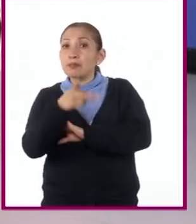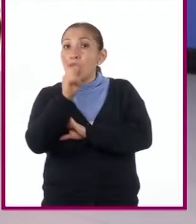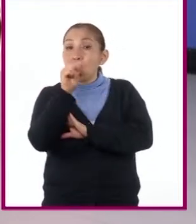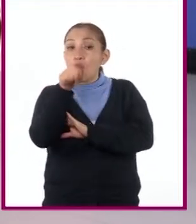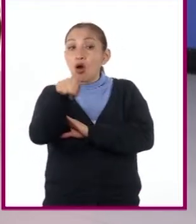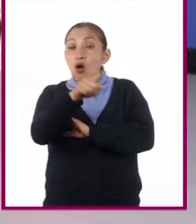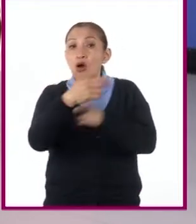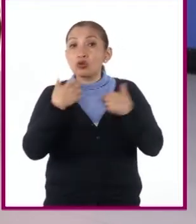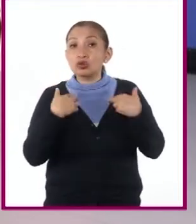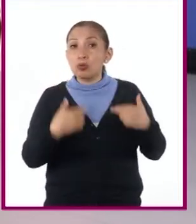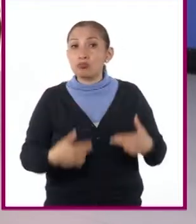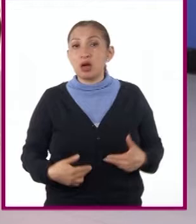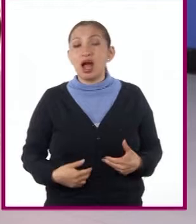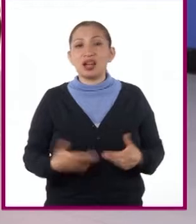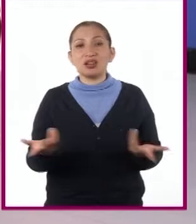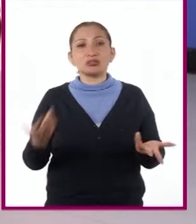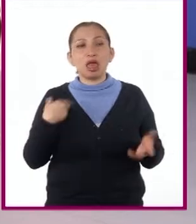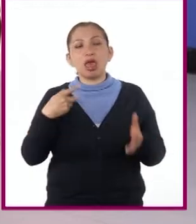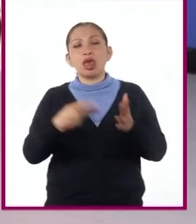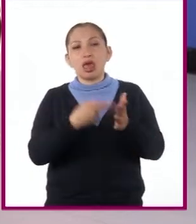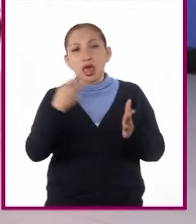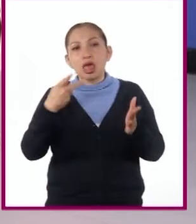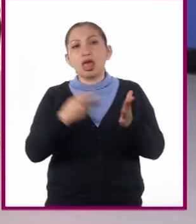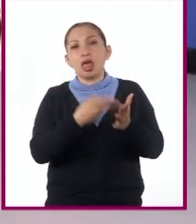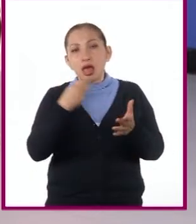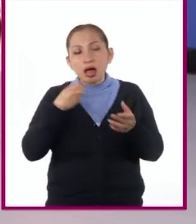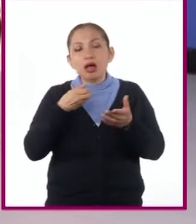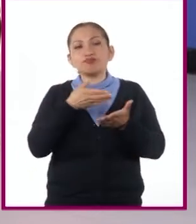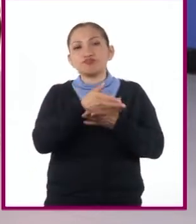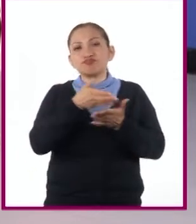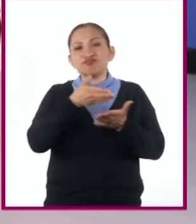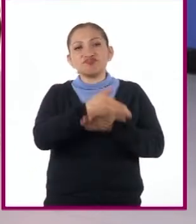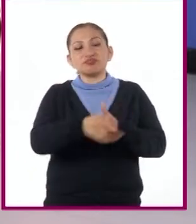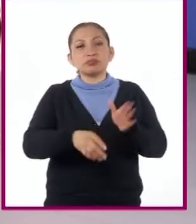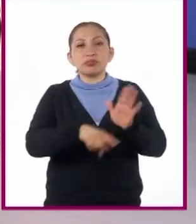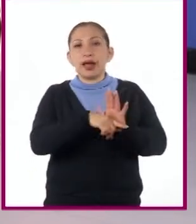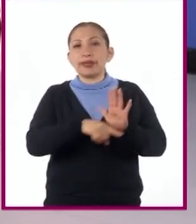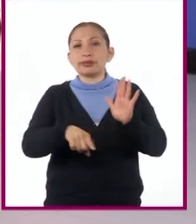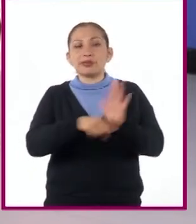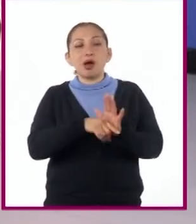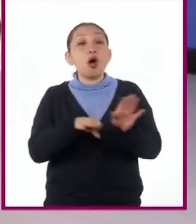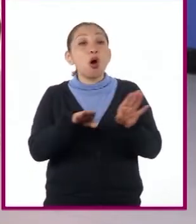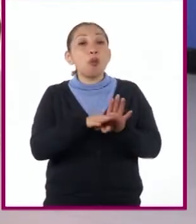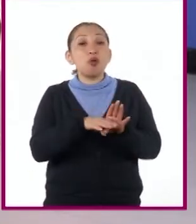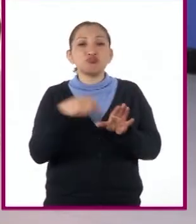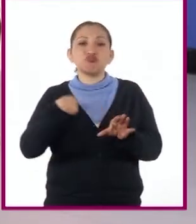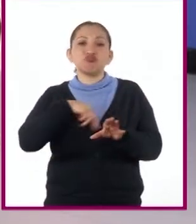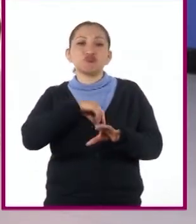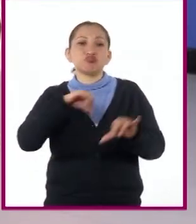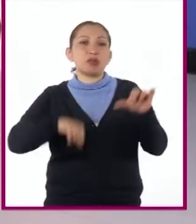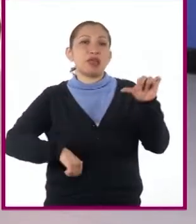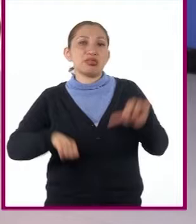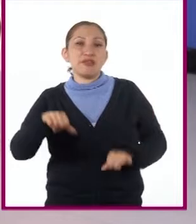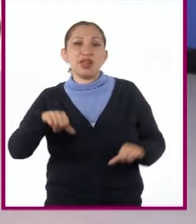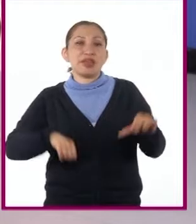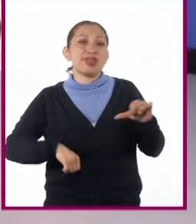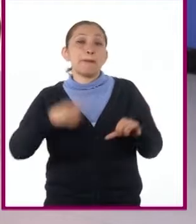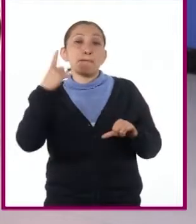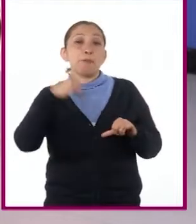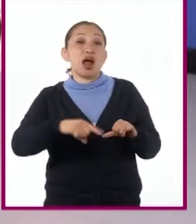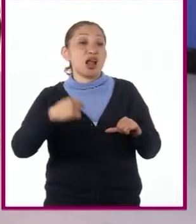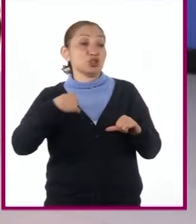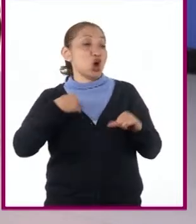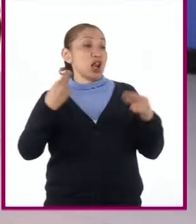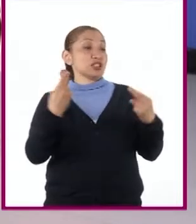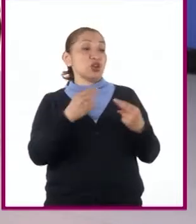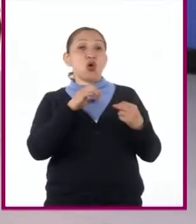los seres humanos estamos incidiendo en ella de forma negativa a partir de las actividades que realizamos para cubrir